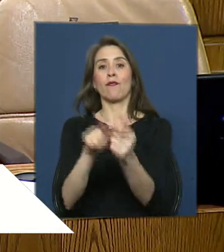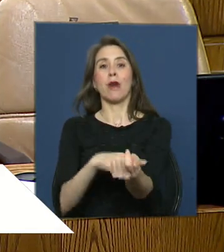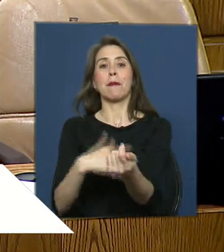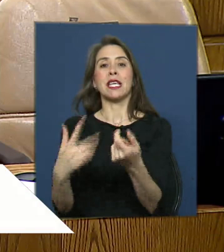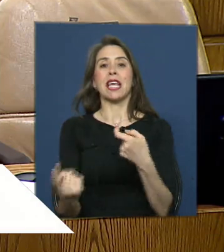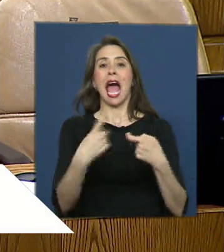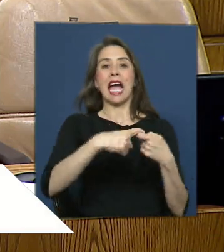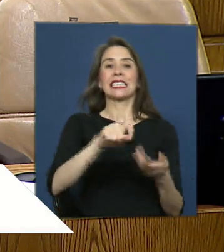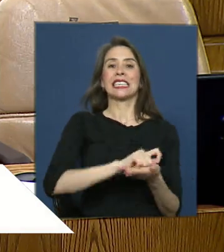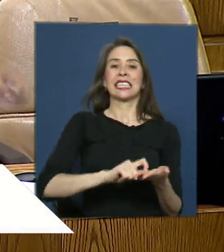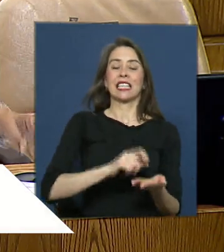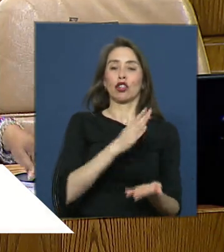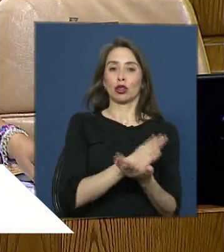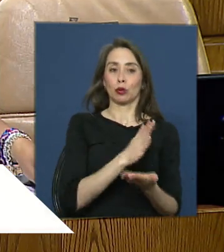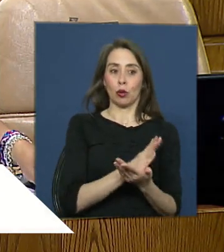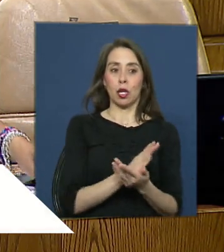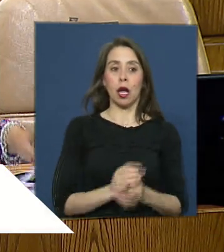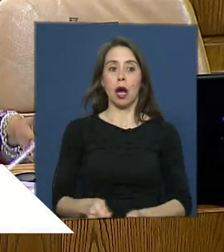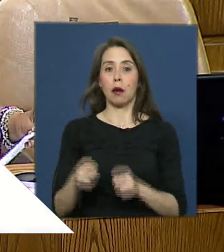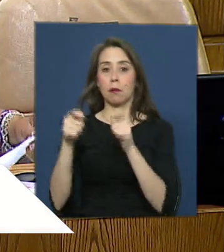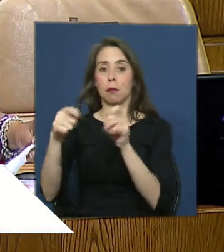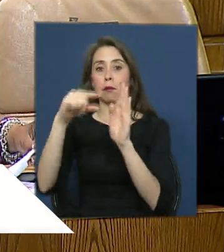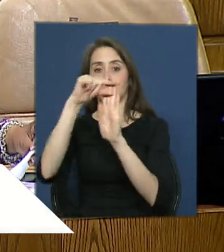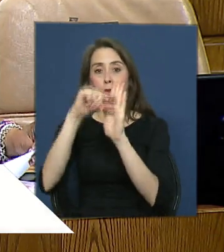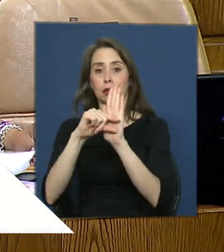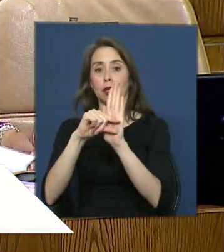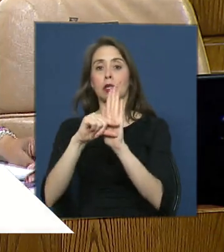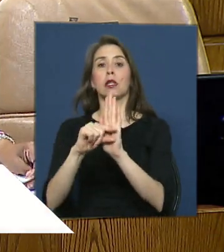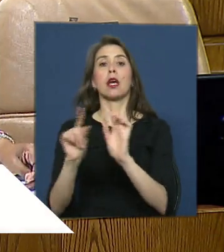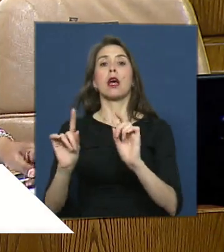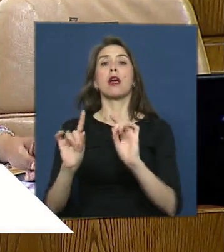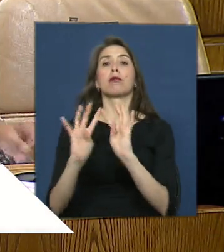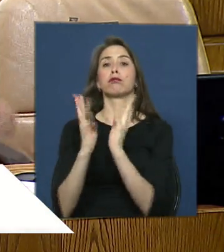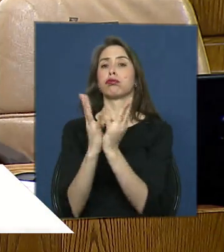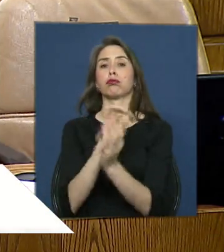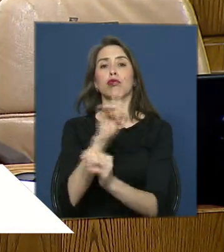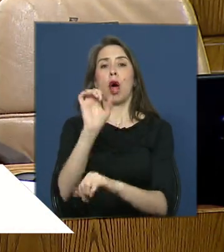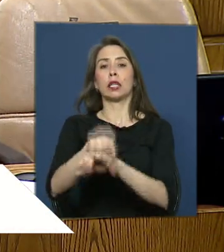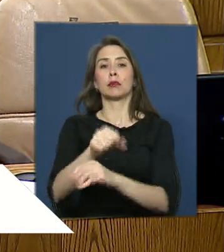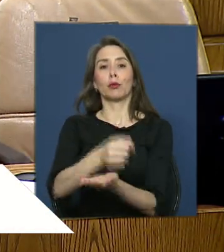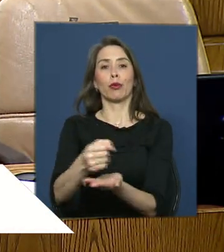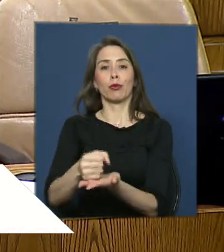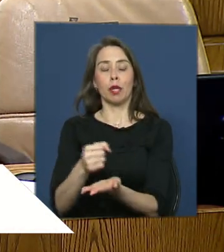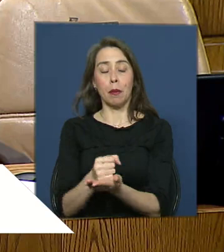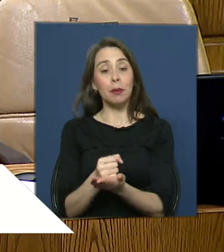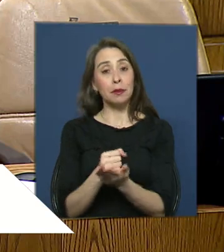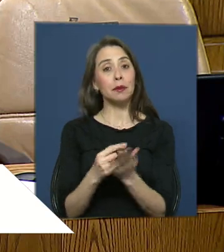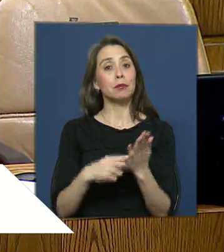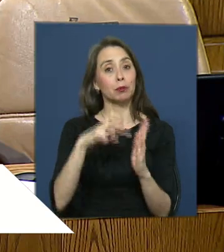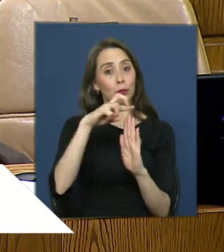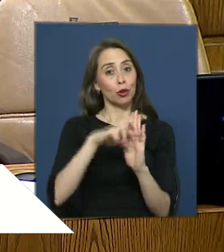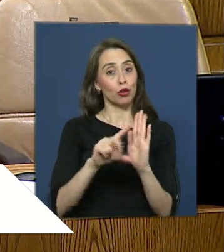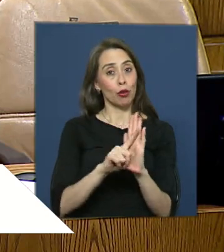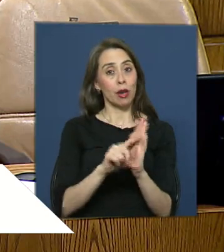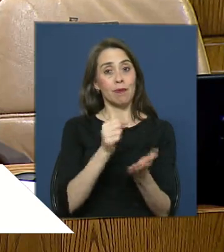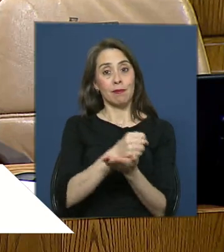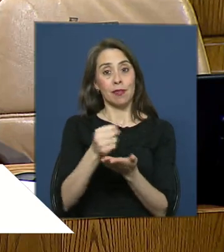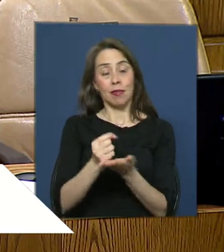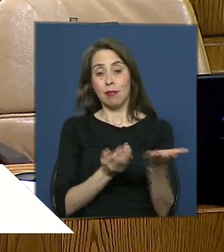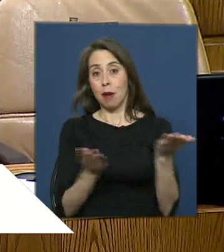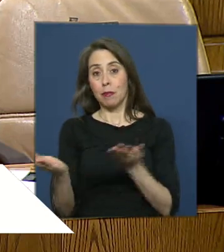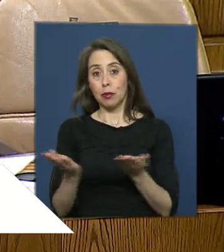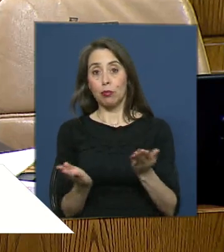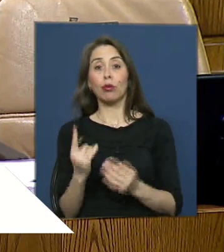Esta indicación se declaró inadmisible, sin embargo, en el resto de la tramitación del proyecto nos parece